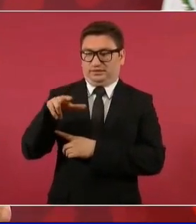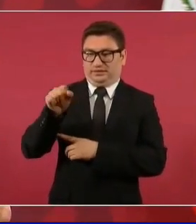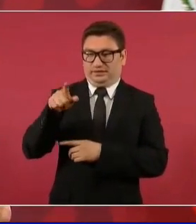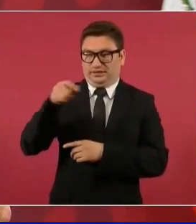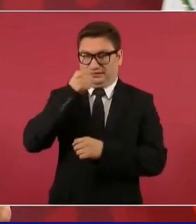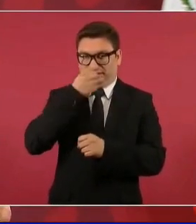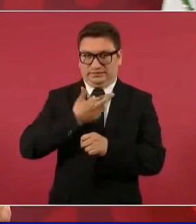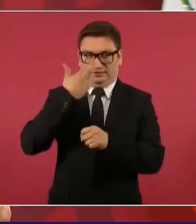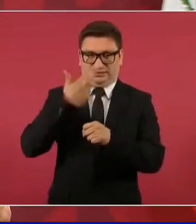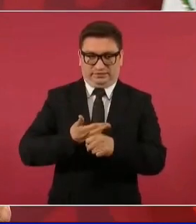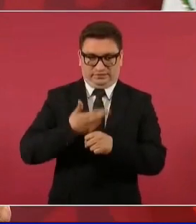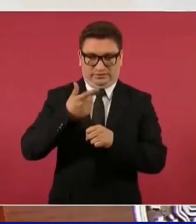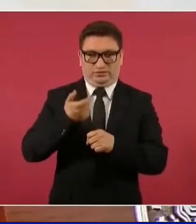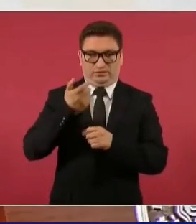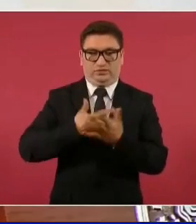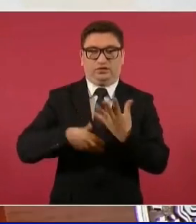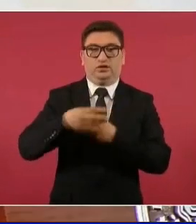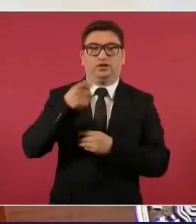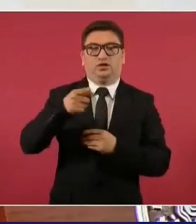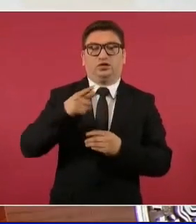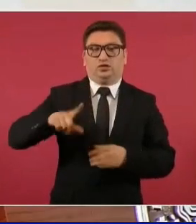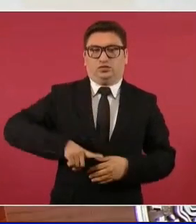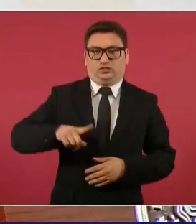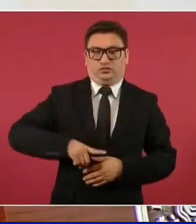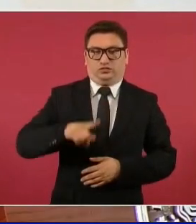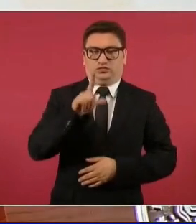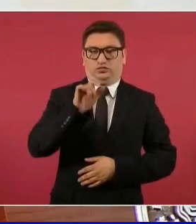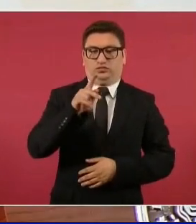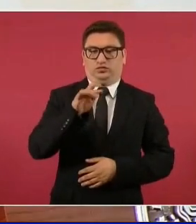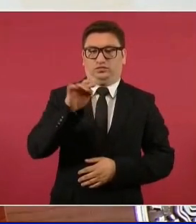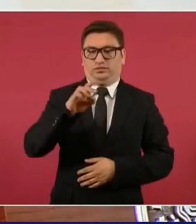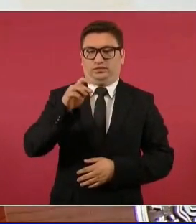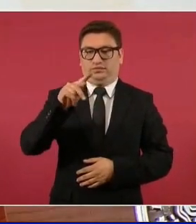los gobiernos de López Mateos y Díaz Ordaz.